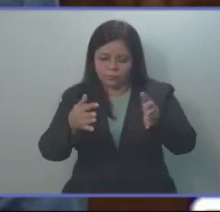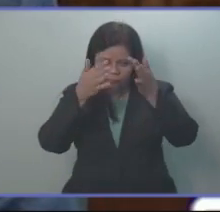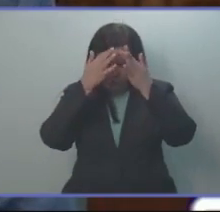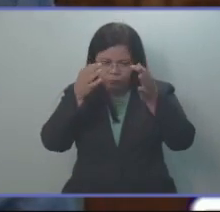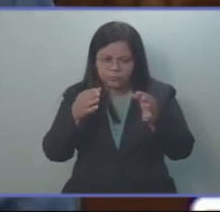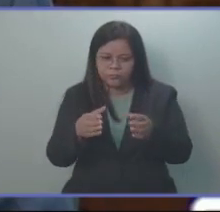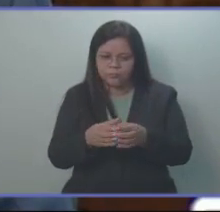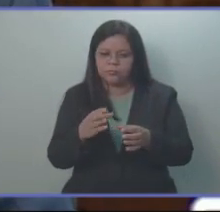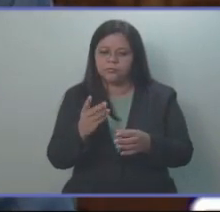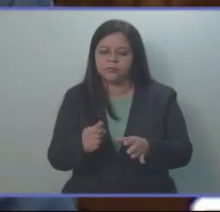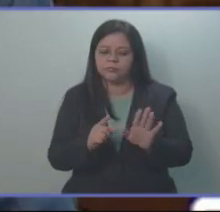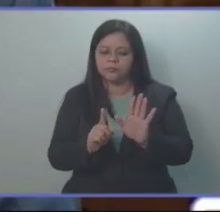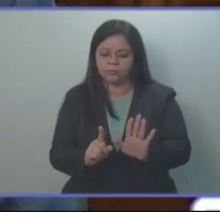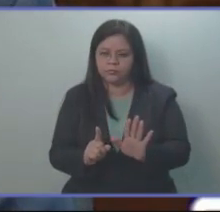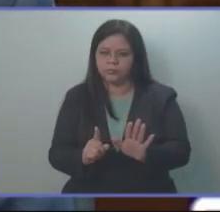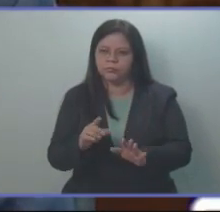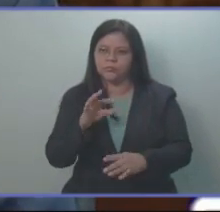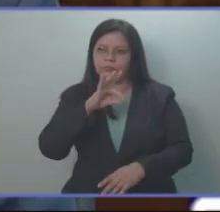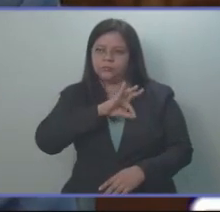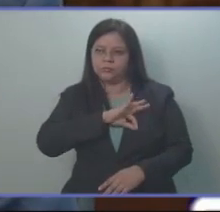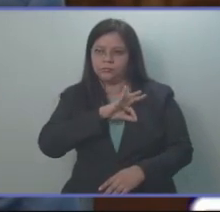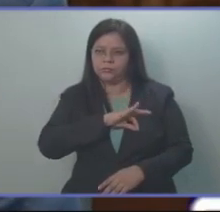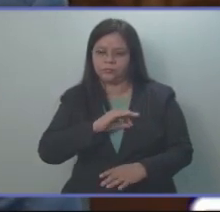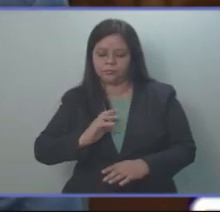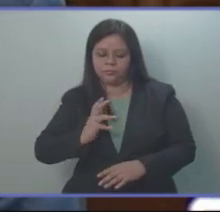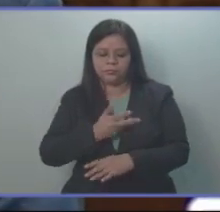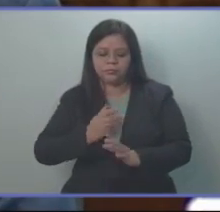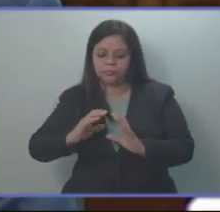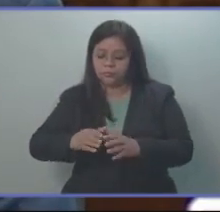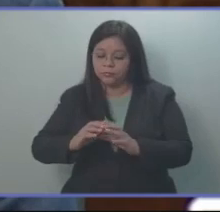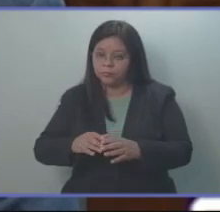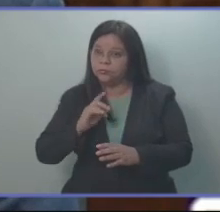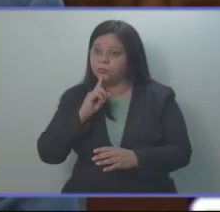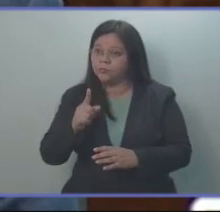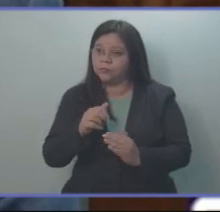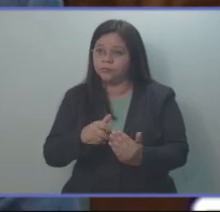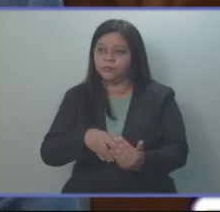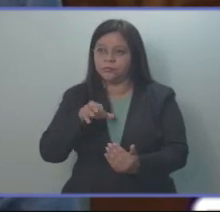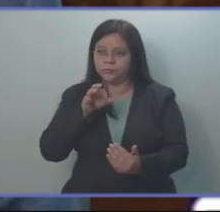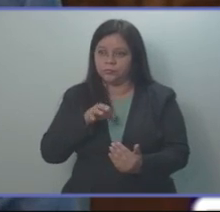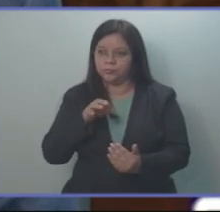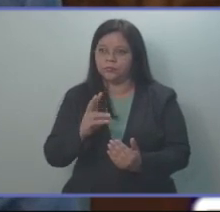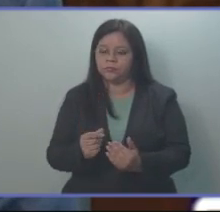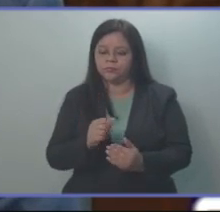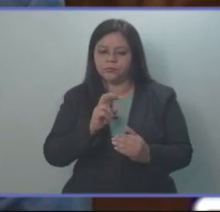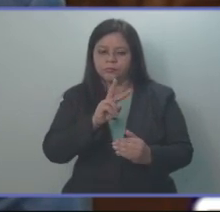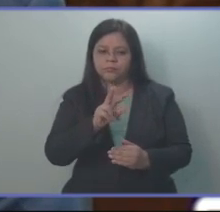número 6, favorable. La comisión que suscribe se refiere al expediente número